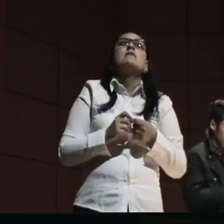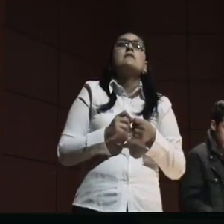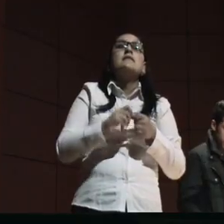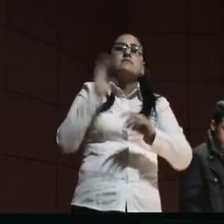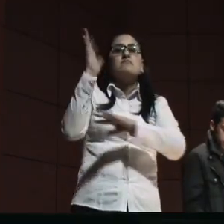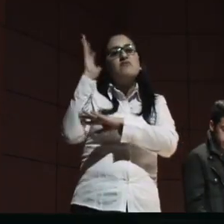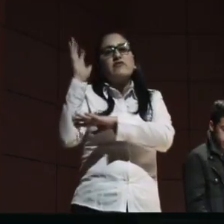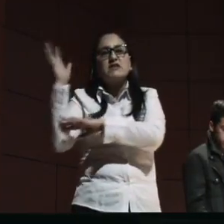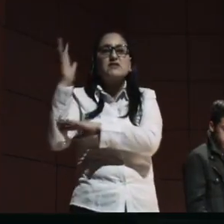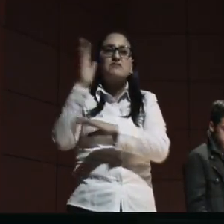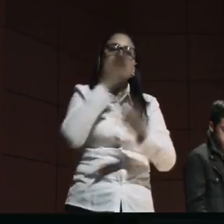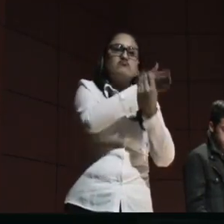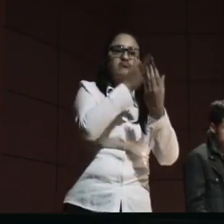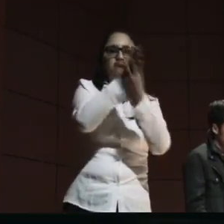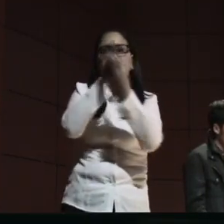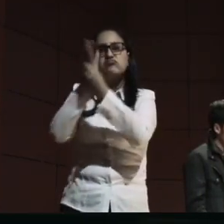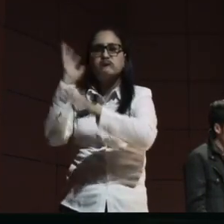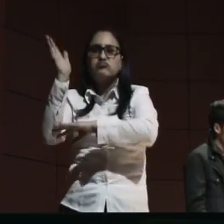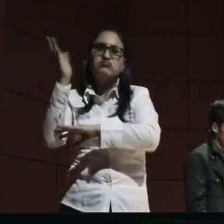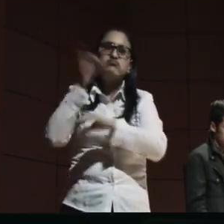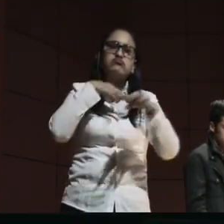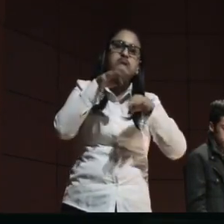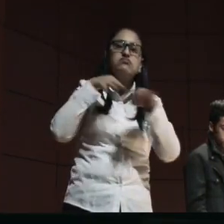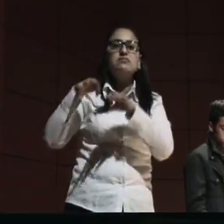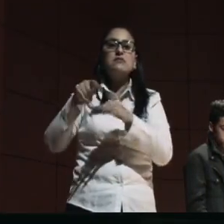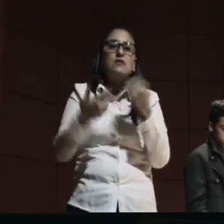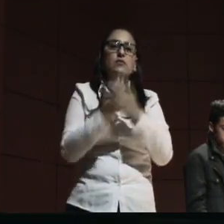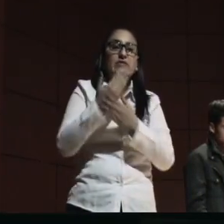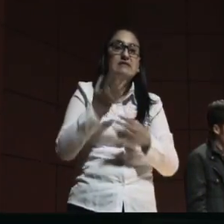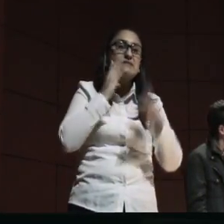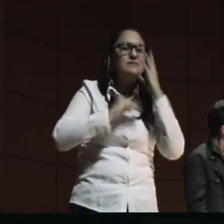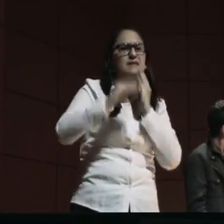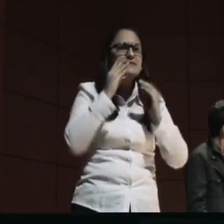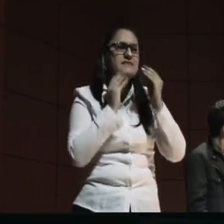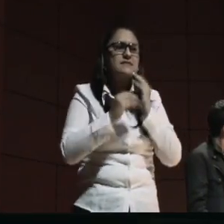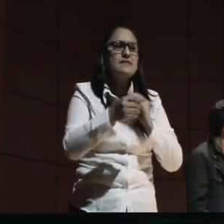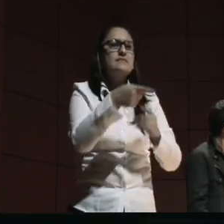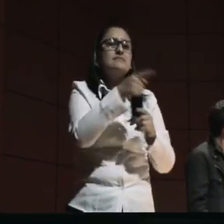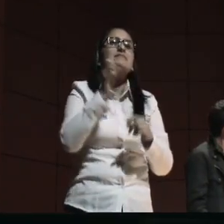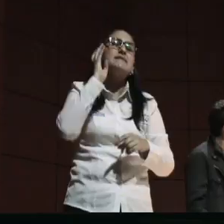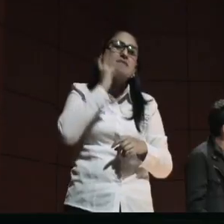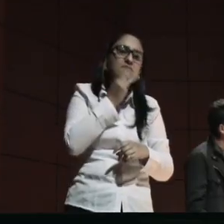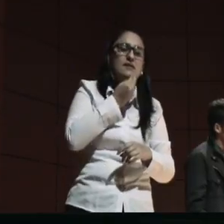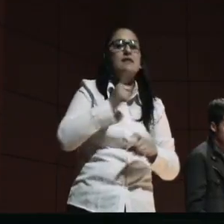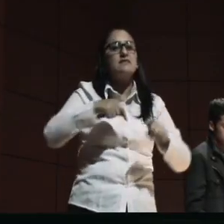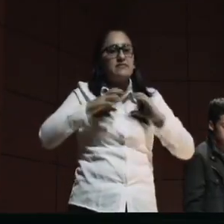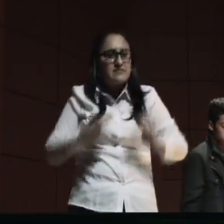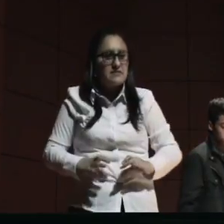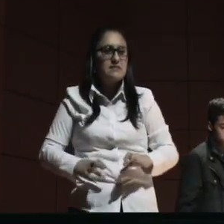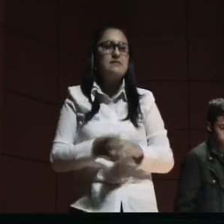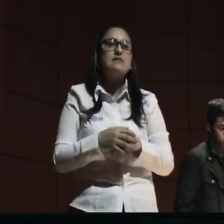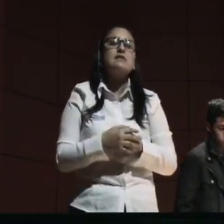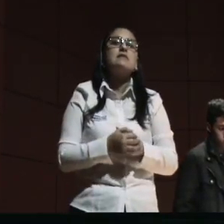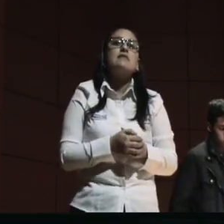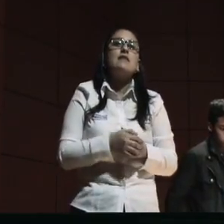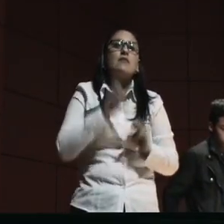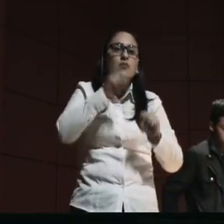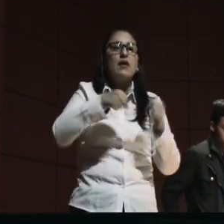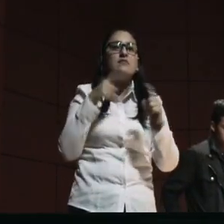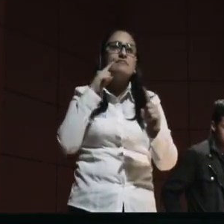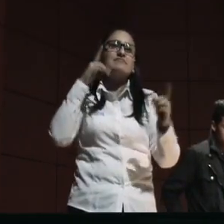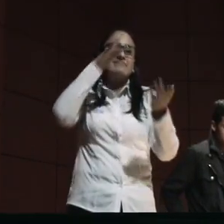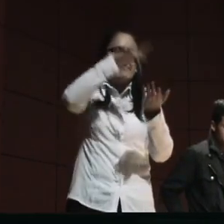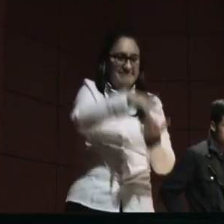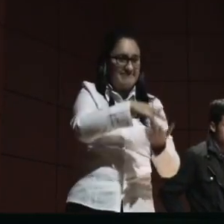la de las conferencias y a través de nuevas experiencias, tanto sensoriales como físicas, llegar